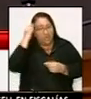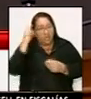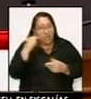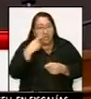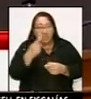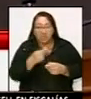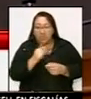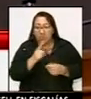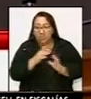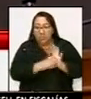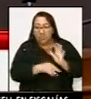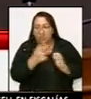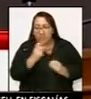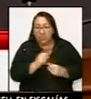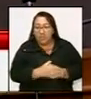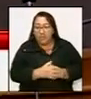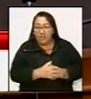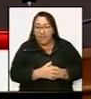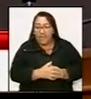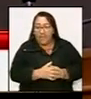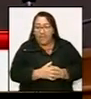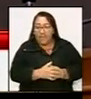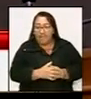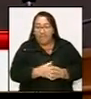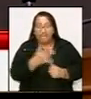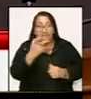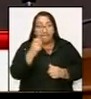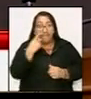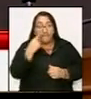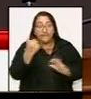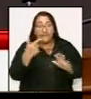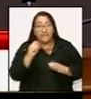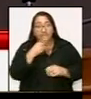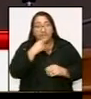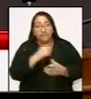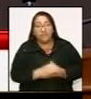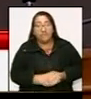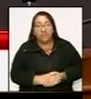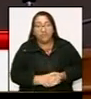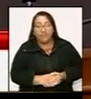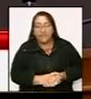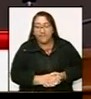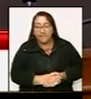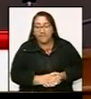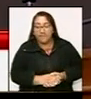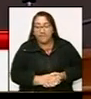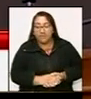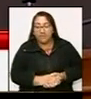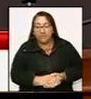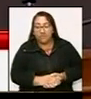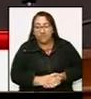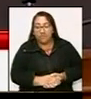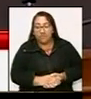dice un mínimo de 30 y podría ser 30 de varones y 70 de mujeres? Creo que sería una gran